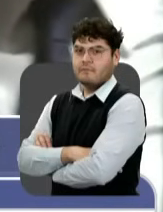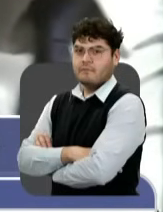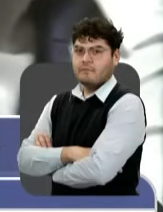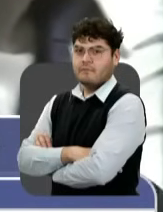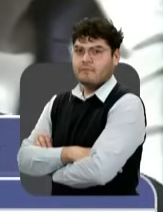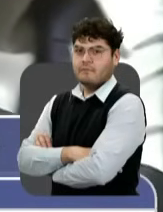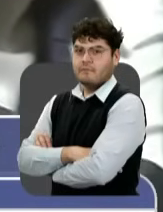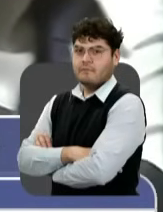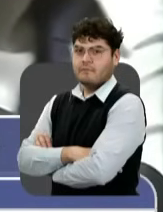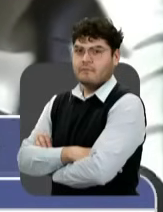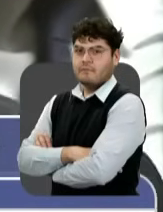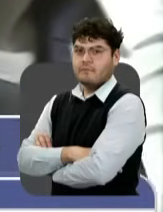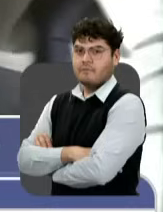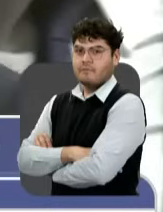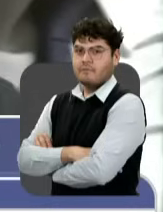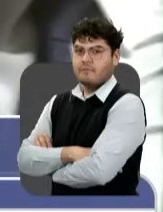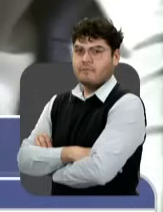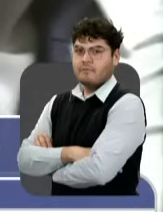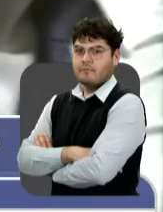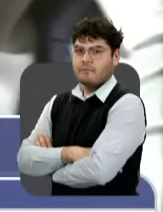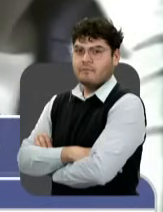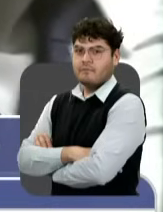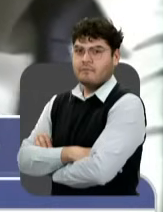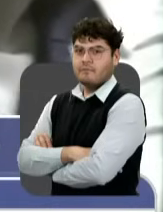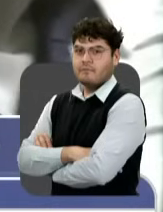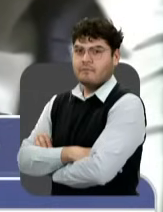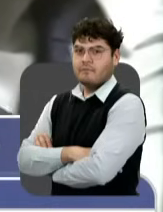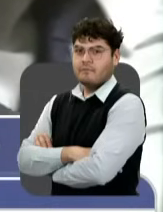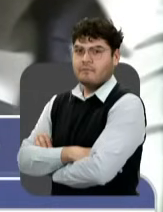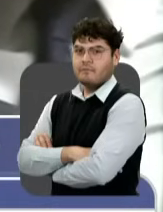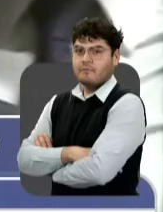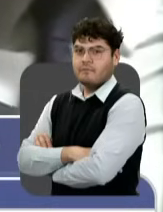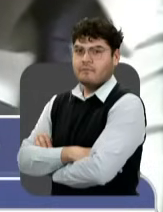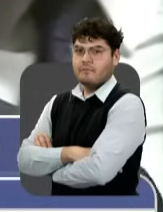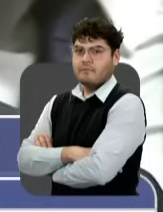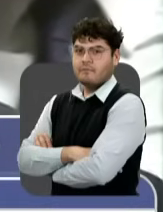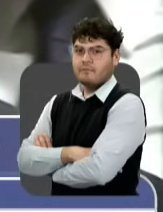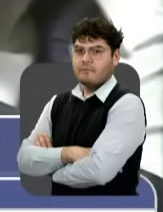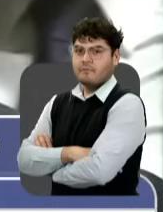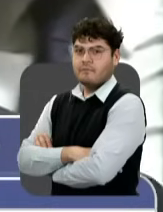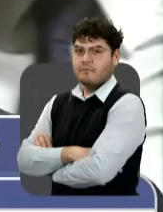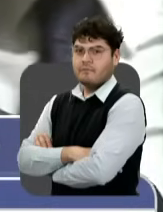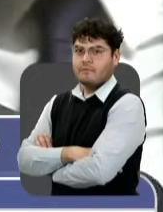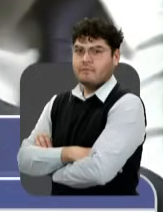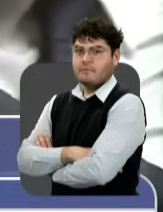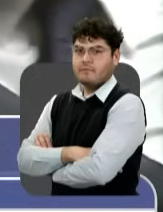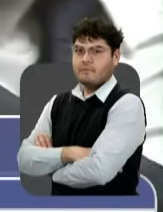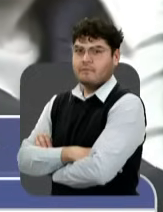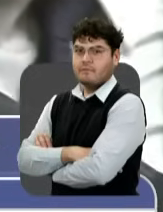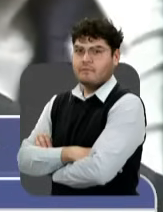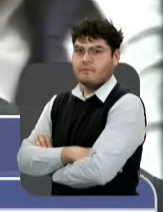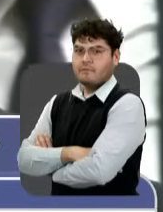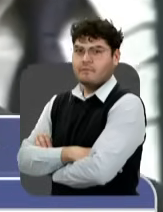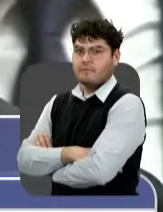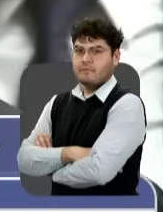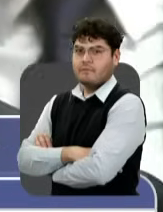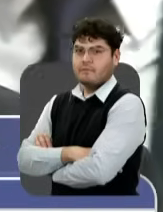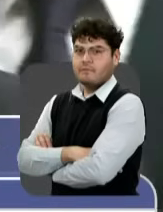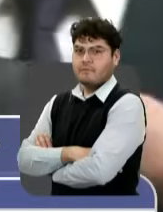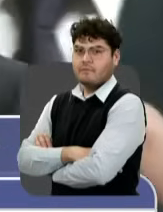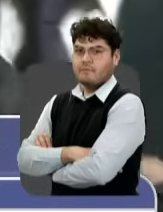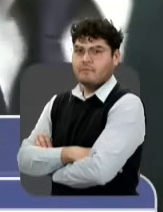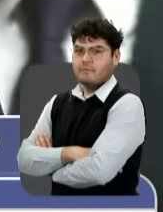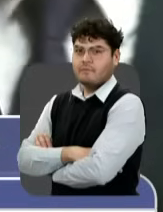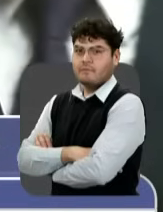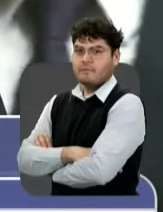la pérdida total de la empresa, podríamos decirlo, porque hoy día recordemos que están formalizados los socios de Factop, Rodrigo Topel, Daniel Sauer y Ariel